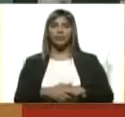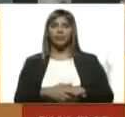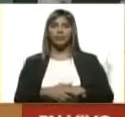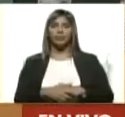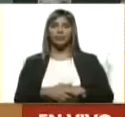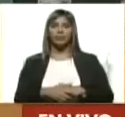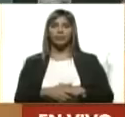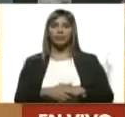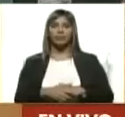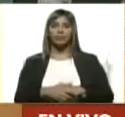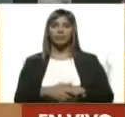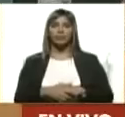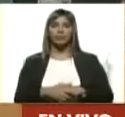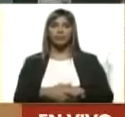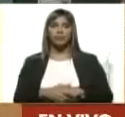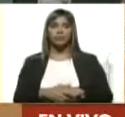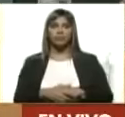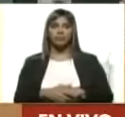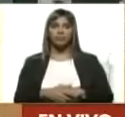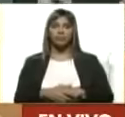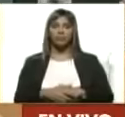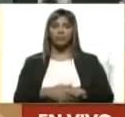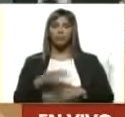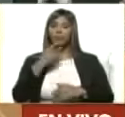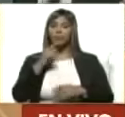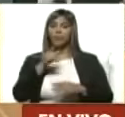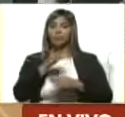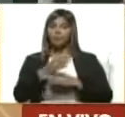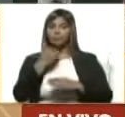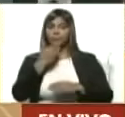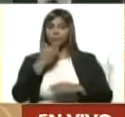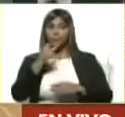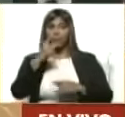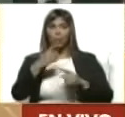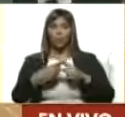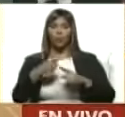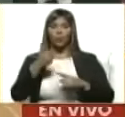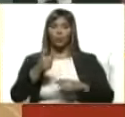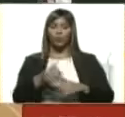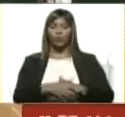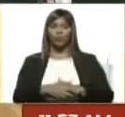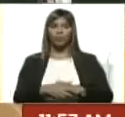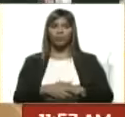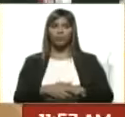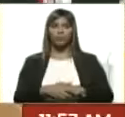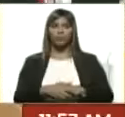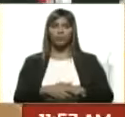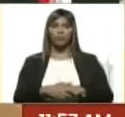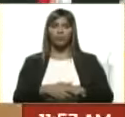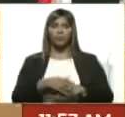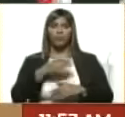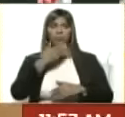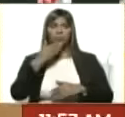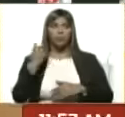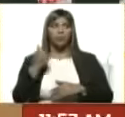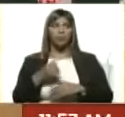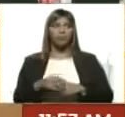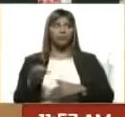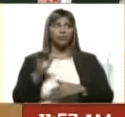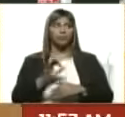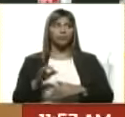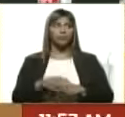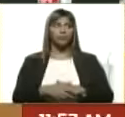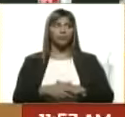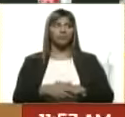cargado de realidad. Entonces, si usted va a poner a alguien en su 1 por 10, mejor dicho, nadie puede estar